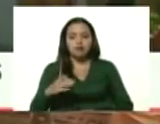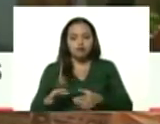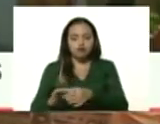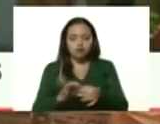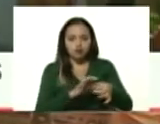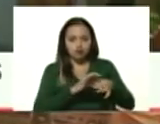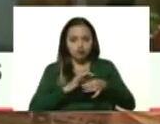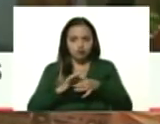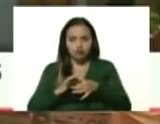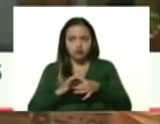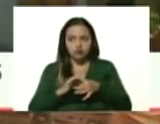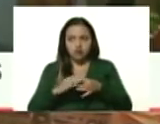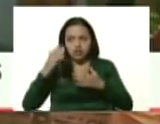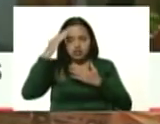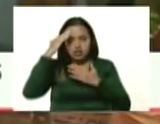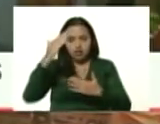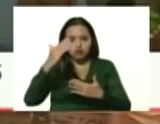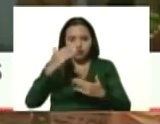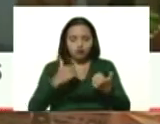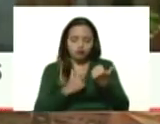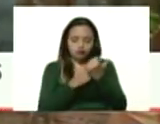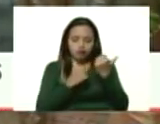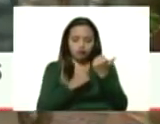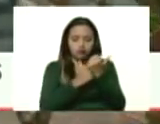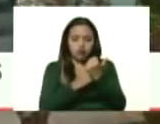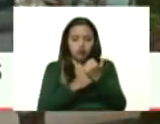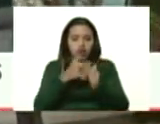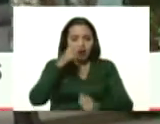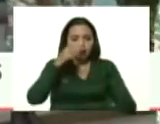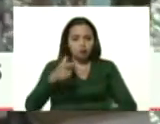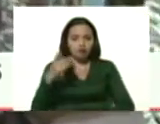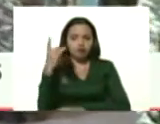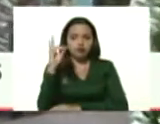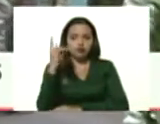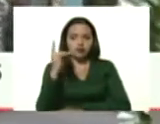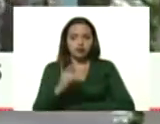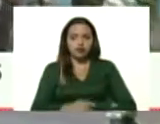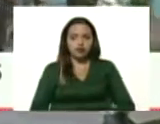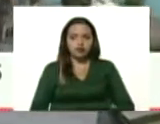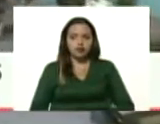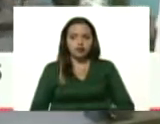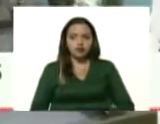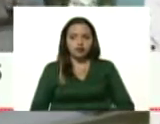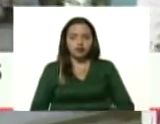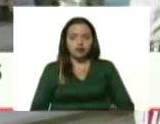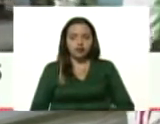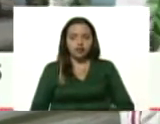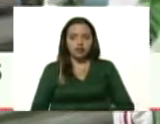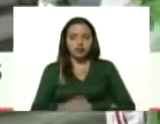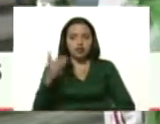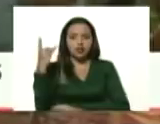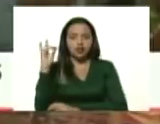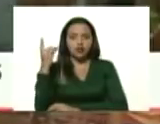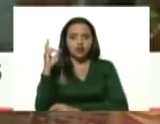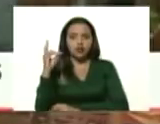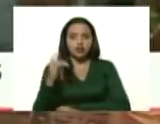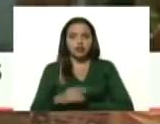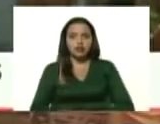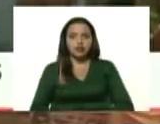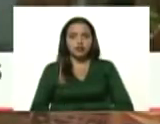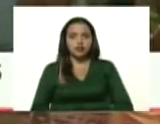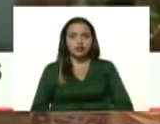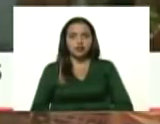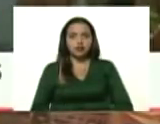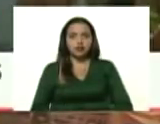ese saludo, a ese respaldo al pueblo boliviano, a esa Bolivia, la preferida